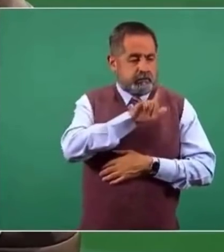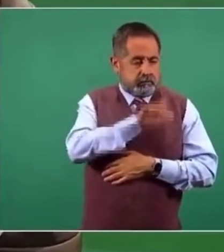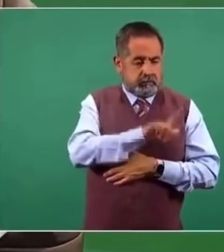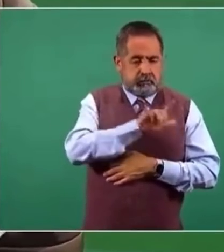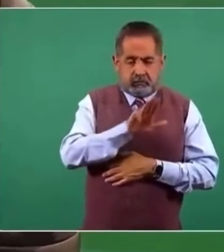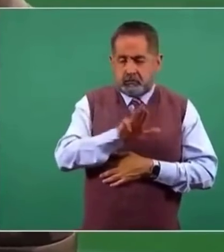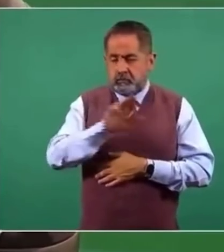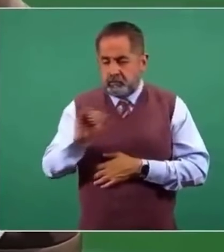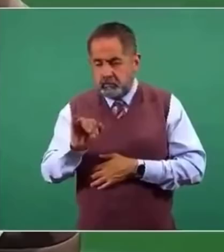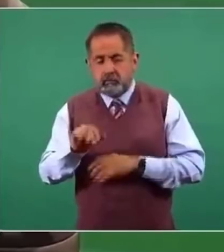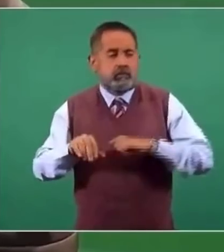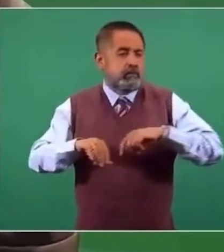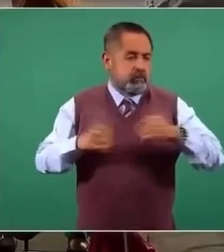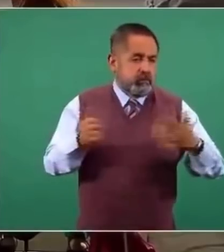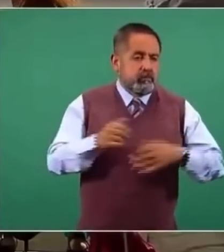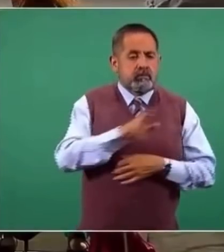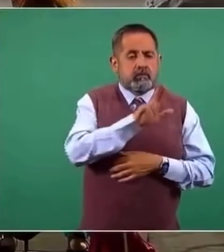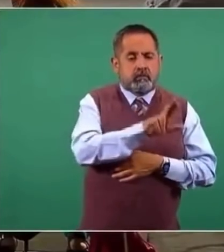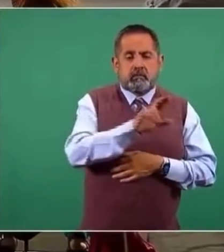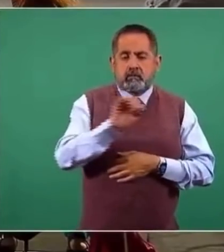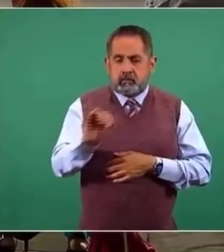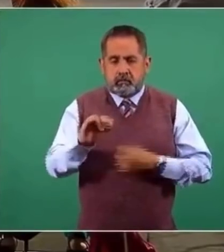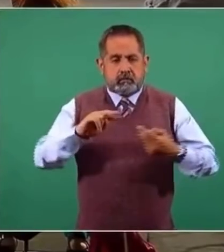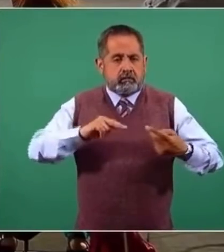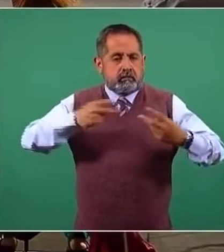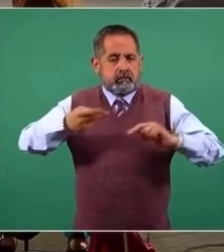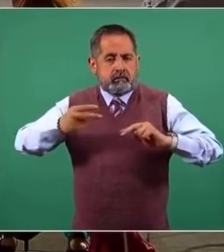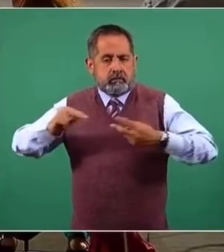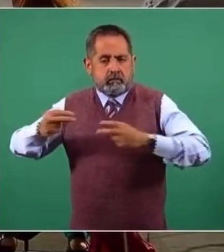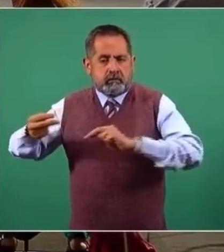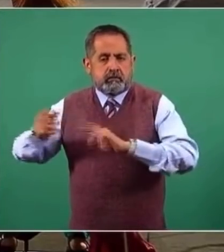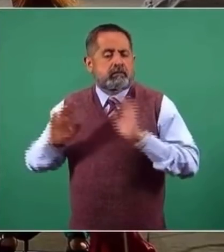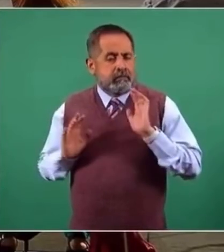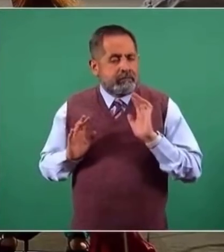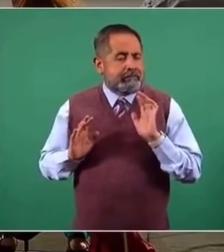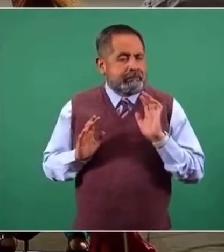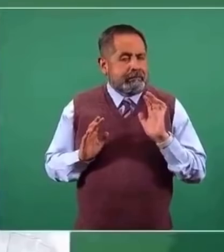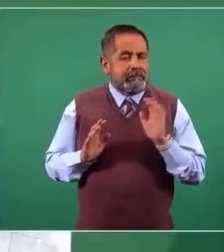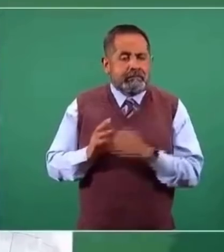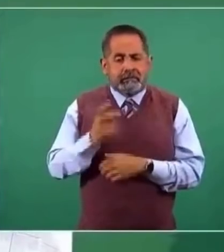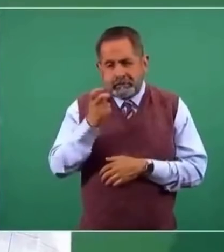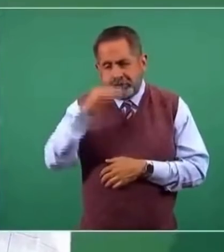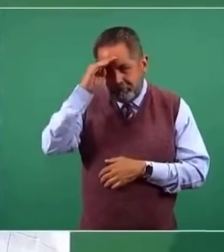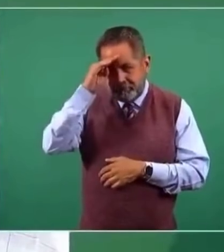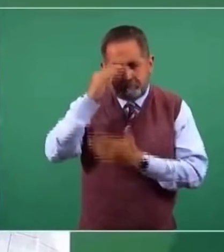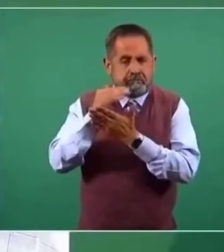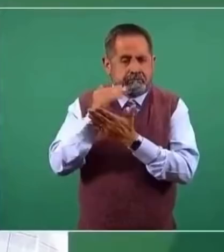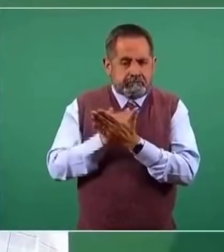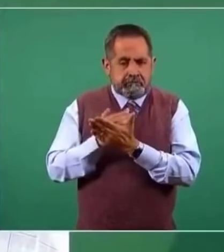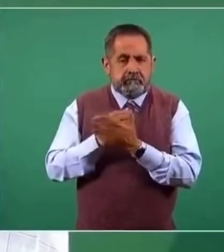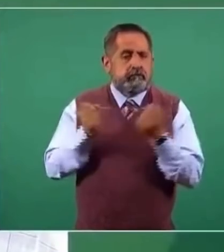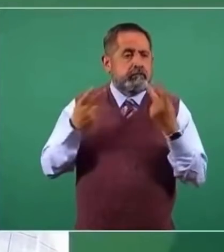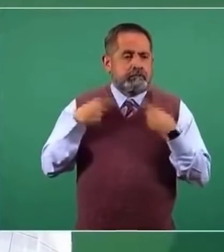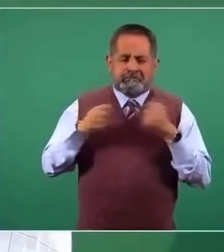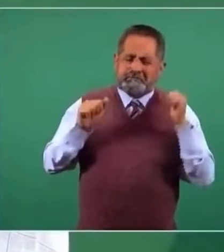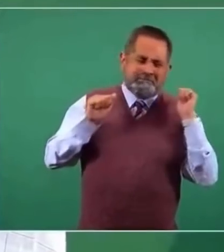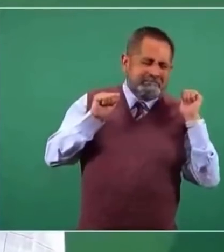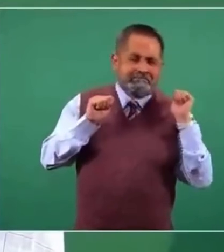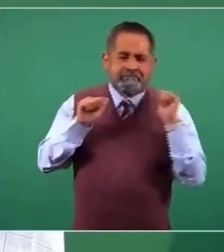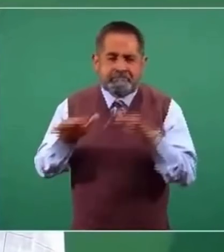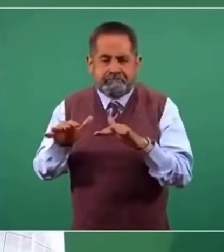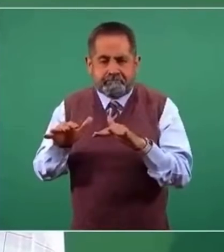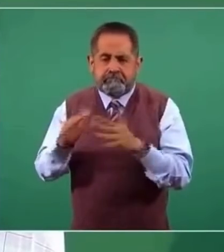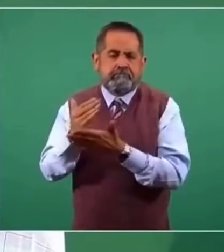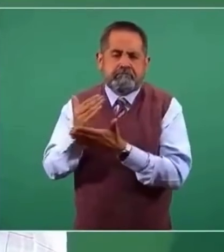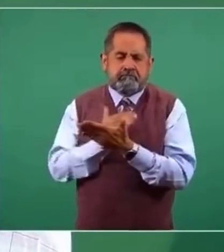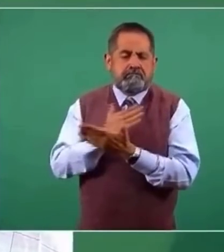grupo, martes y jueves va otro grupo. Ya desde ese punto de vista estamos viendo entonces que la cantidad de alumnos al interior